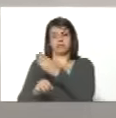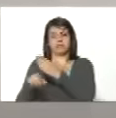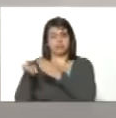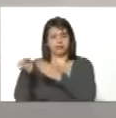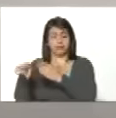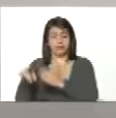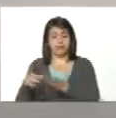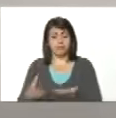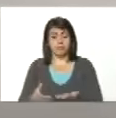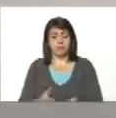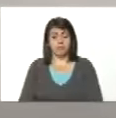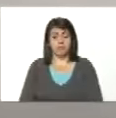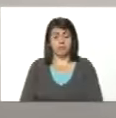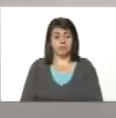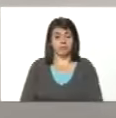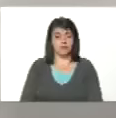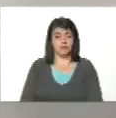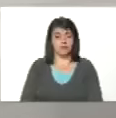Entonces,